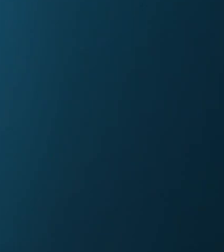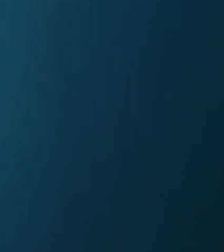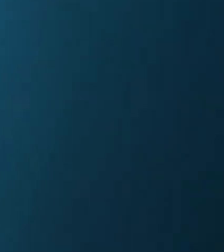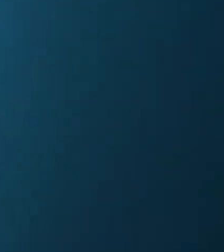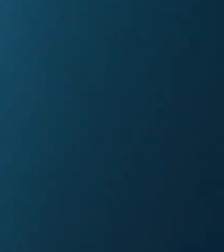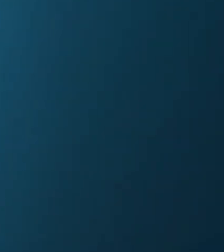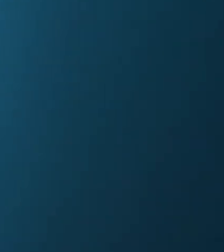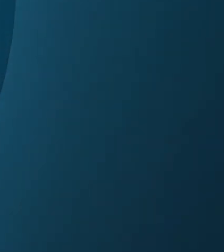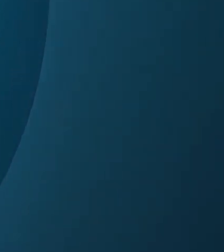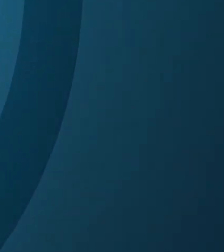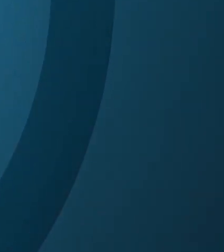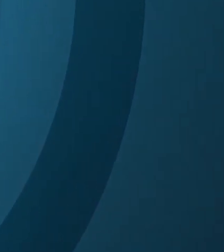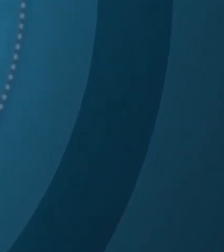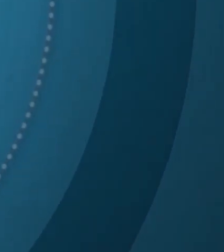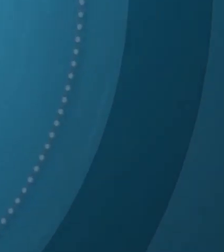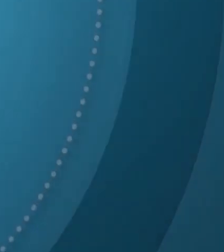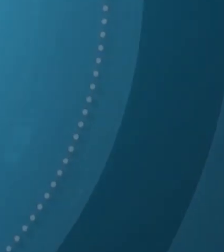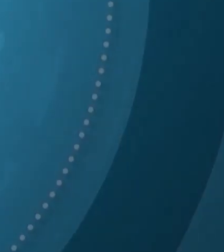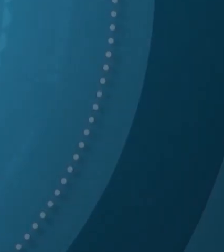Gracias.